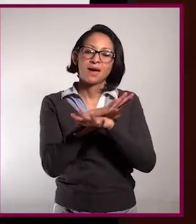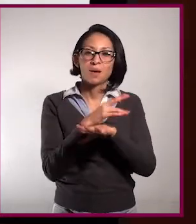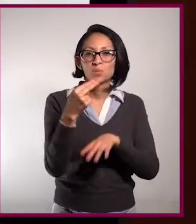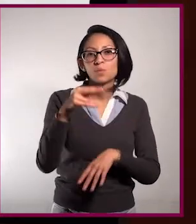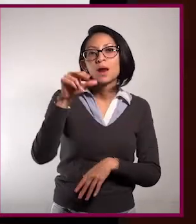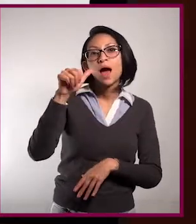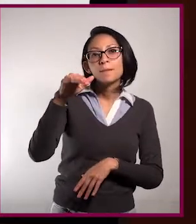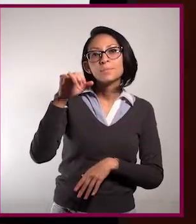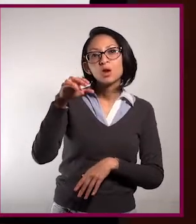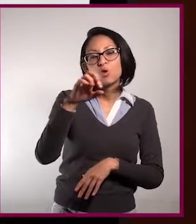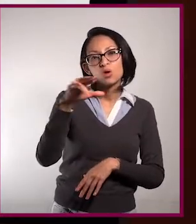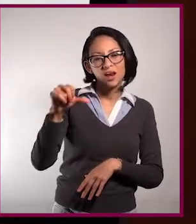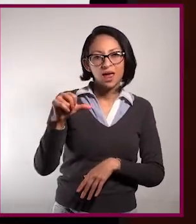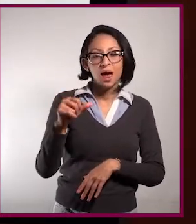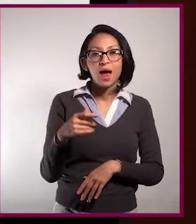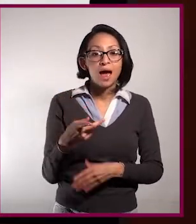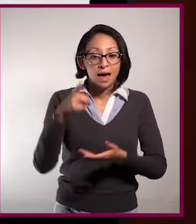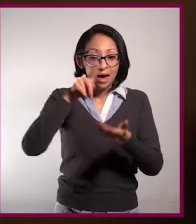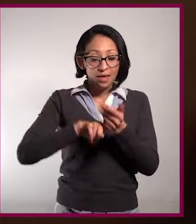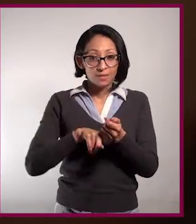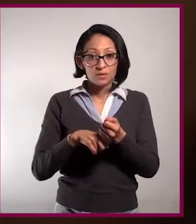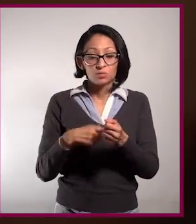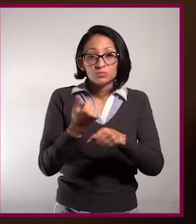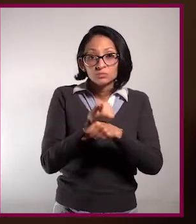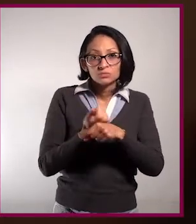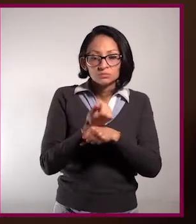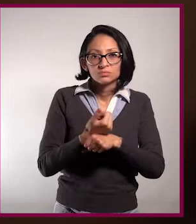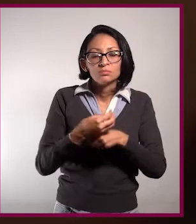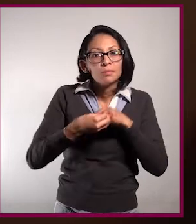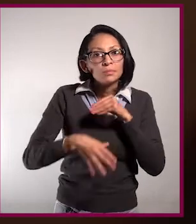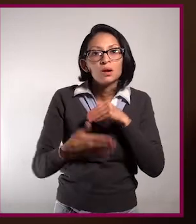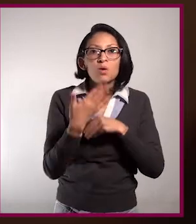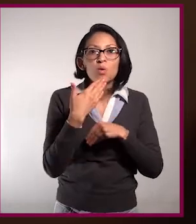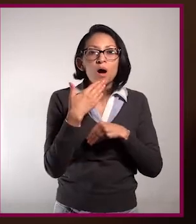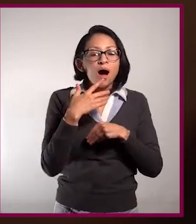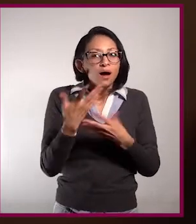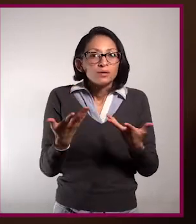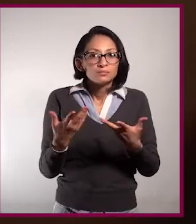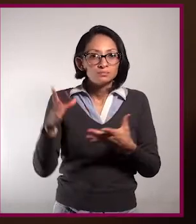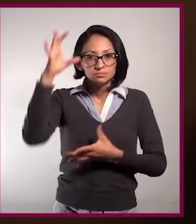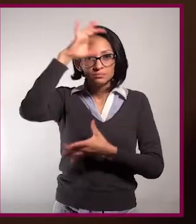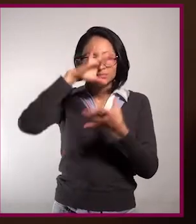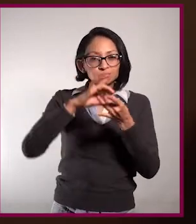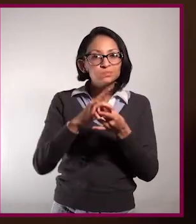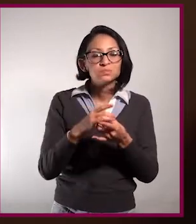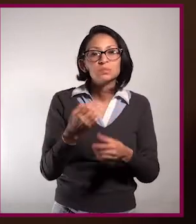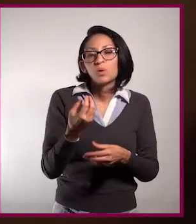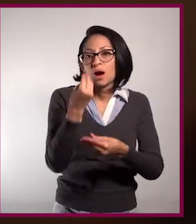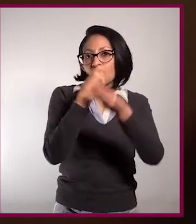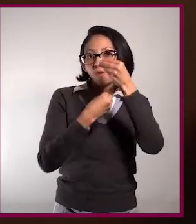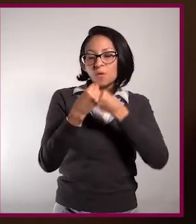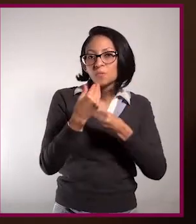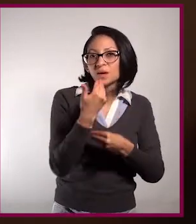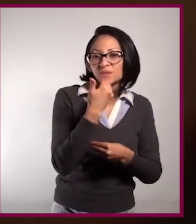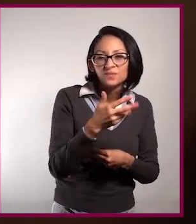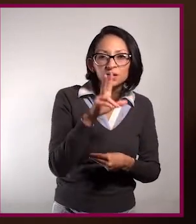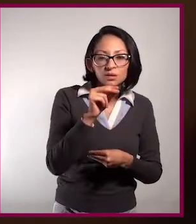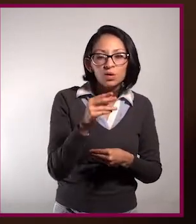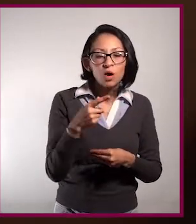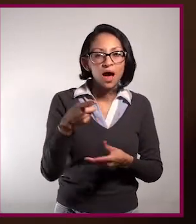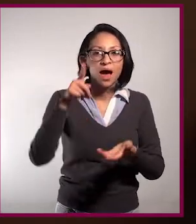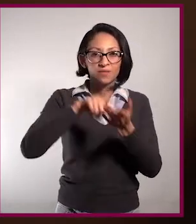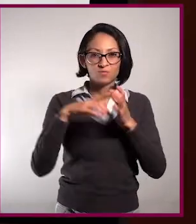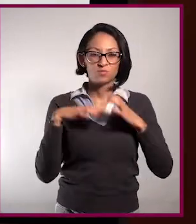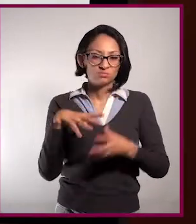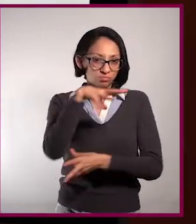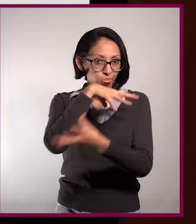que se llama amenorrea, que es falta de menstruación. Entonces, deja de menstruar únicamente porque no hay liberación de estas hormonas, pero viene desde el eje